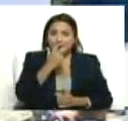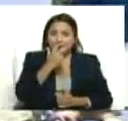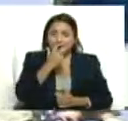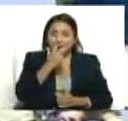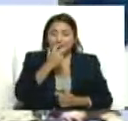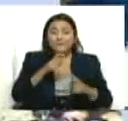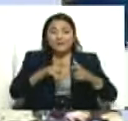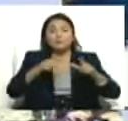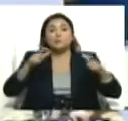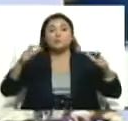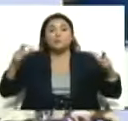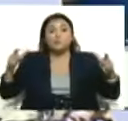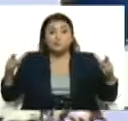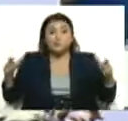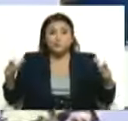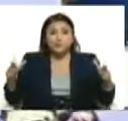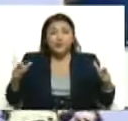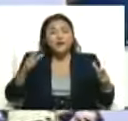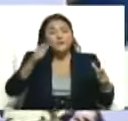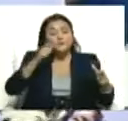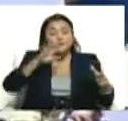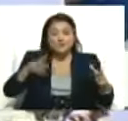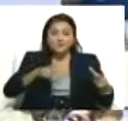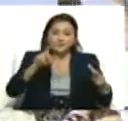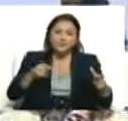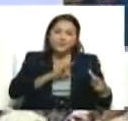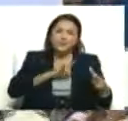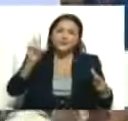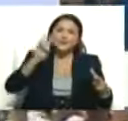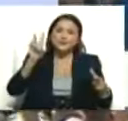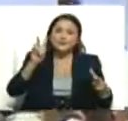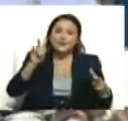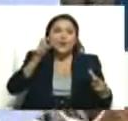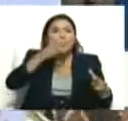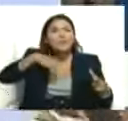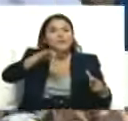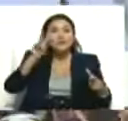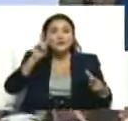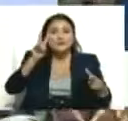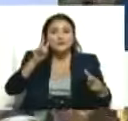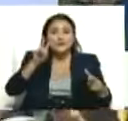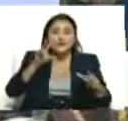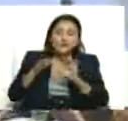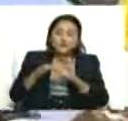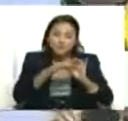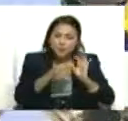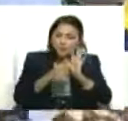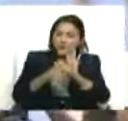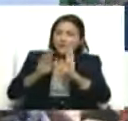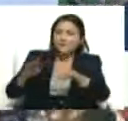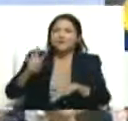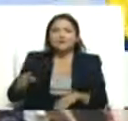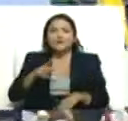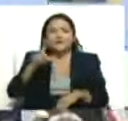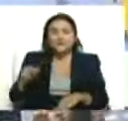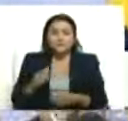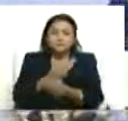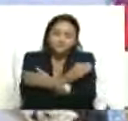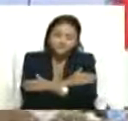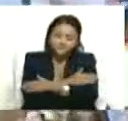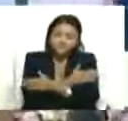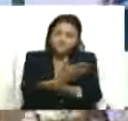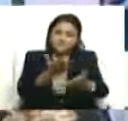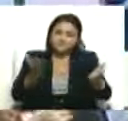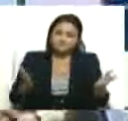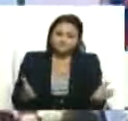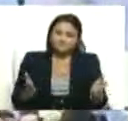le quede claro al mundo que el Esequibo es de Venezuela. Y que el pueblo de Venezuela está unido para defender el Esequibo. Un abrazo, compañeros.